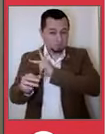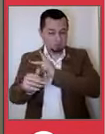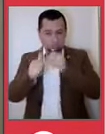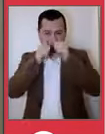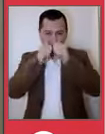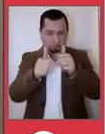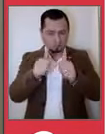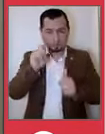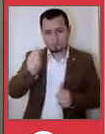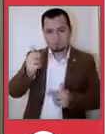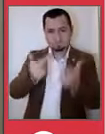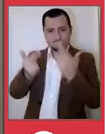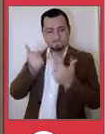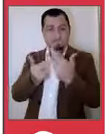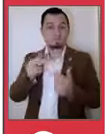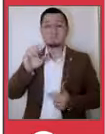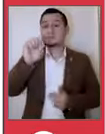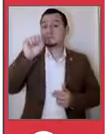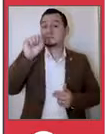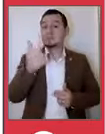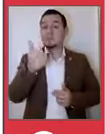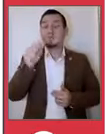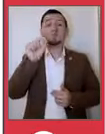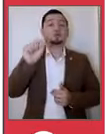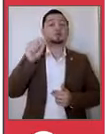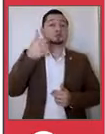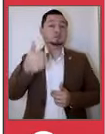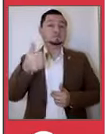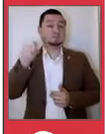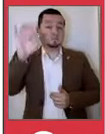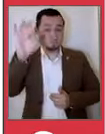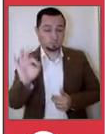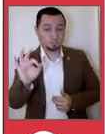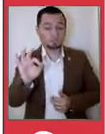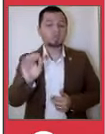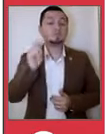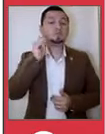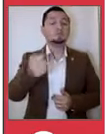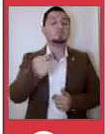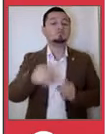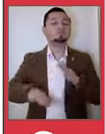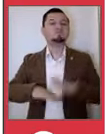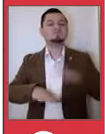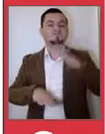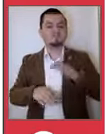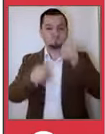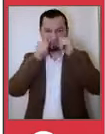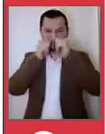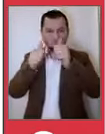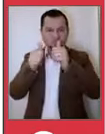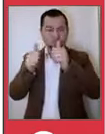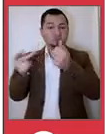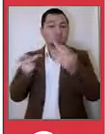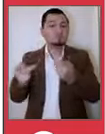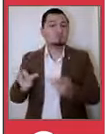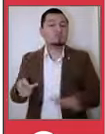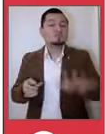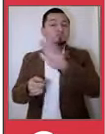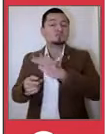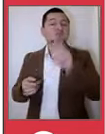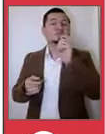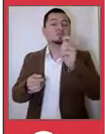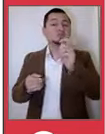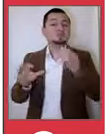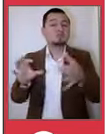momento regreso del 66 puntos 6 por ciento es del potencial de desdoble que tiene el plan